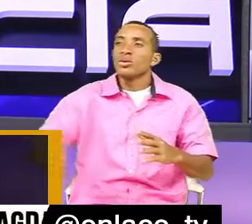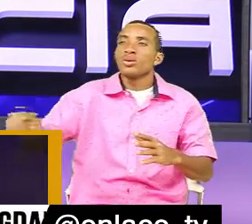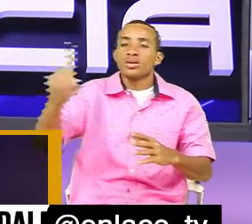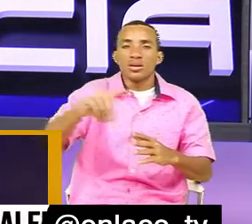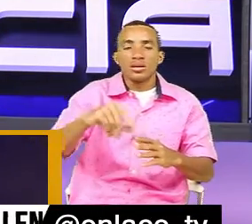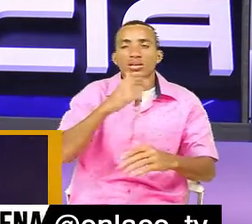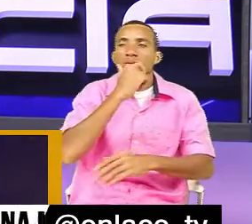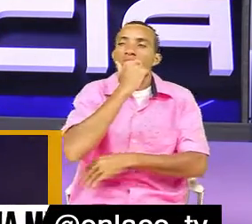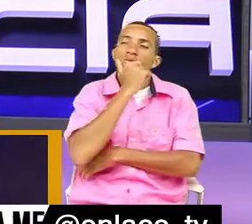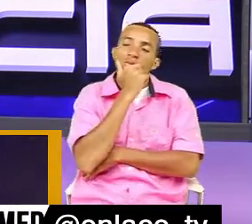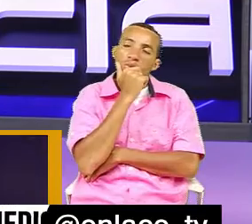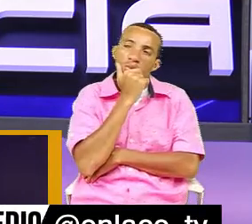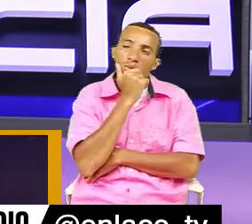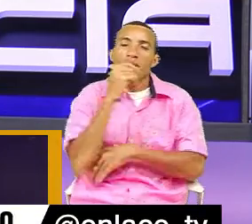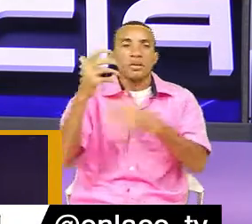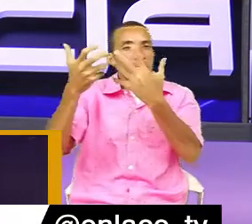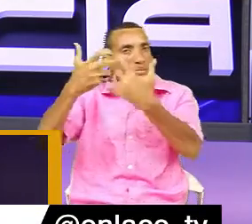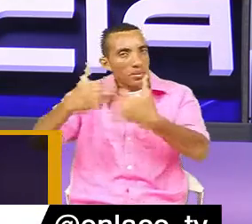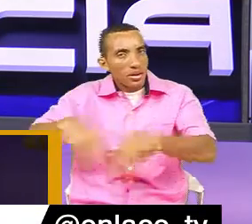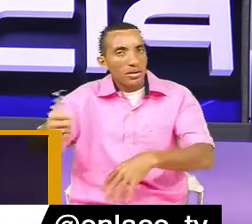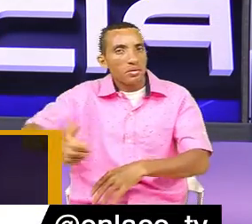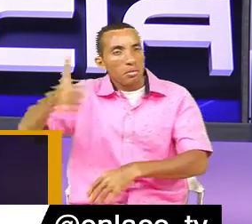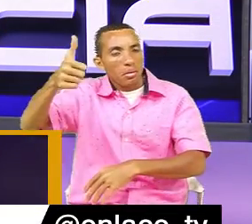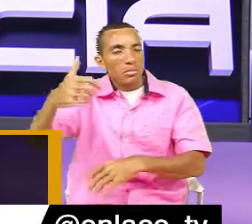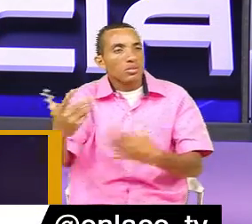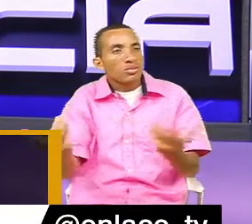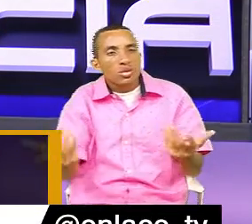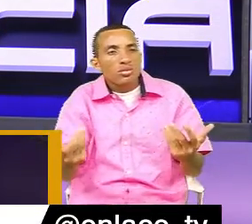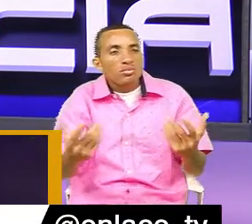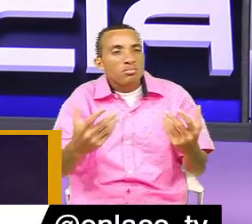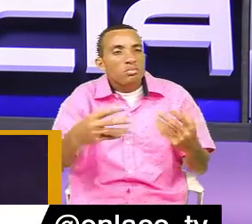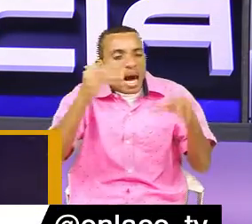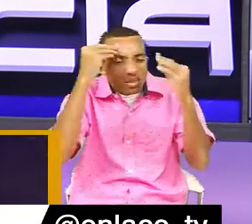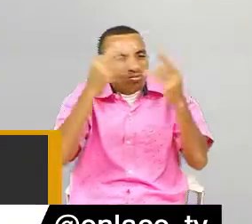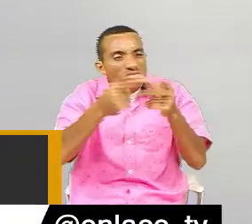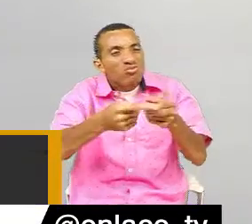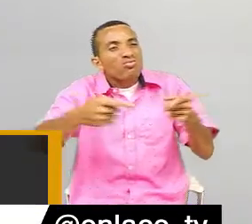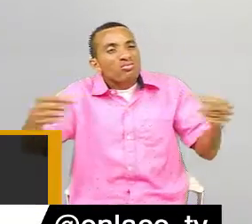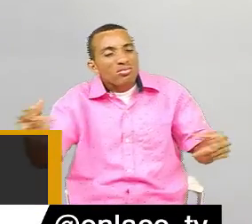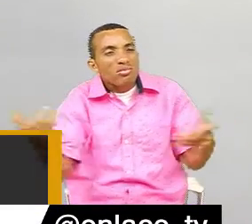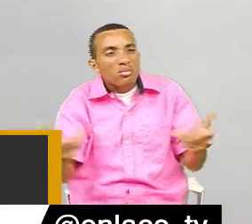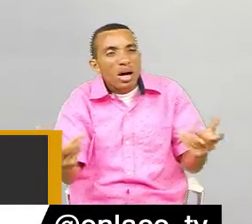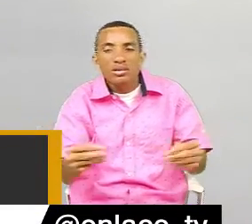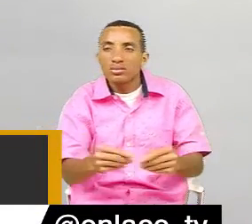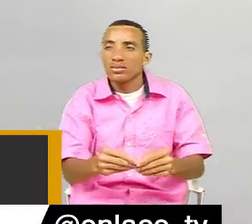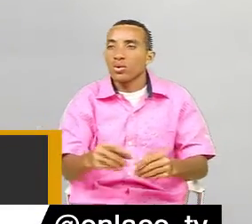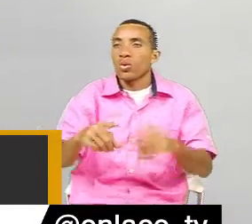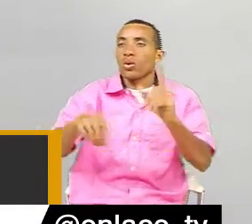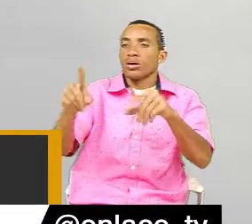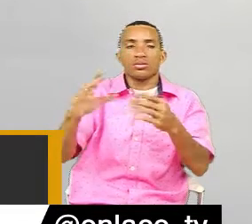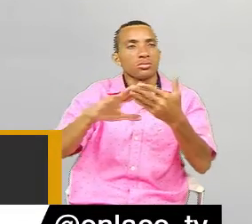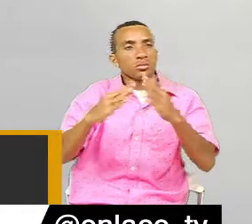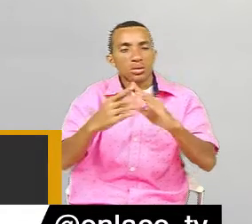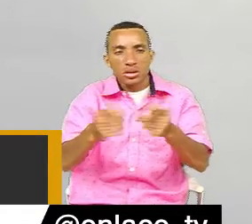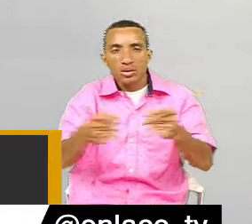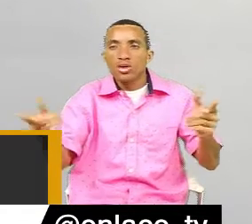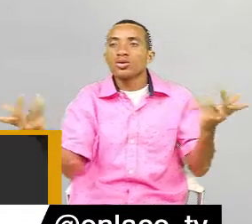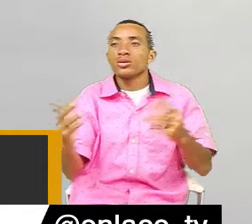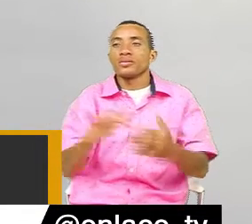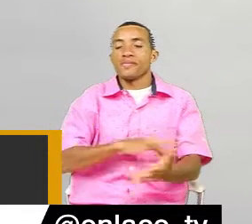comunidad que esté interesada en estos empleos, ¿en dónde pueden conseguir más información? Tanto empresarios como comunidad se deben acercar a